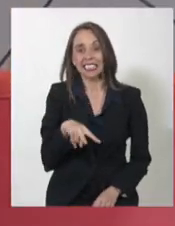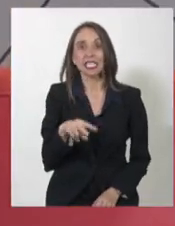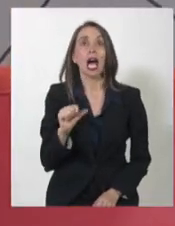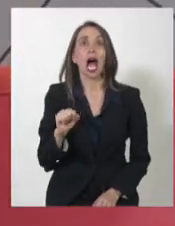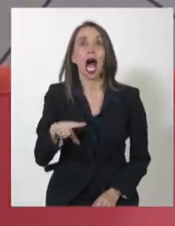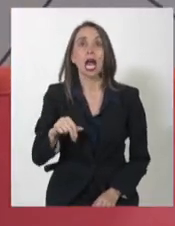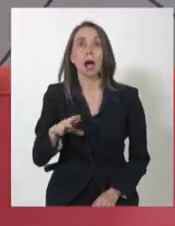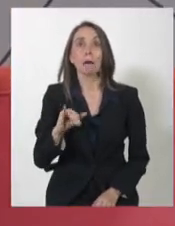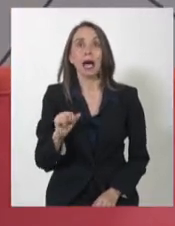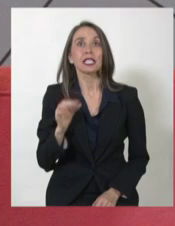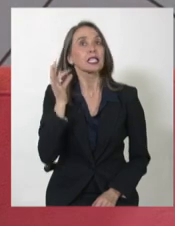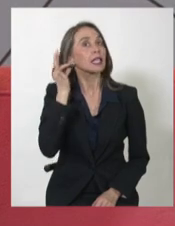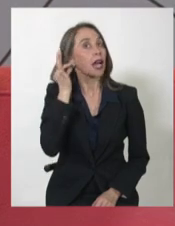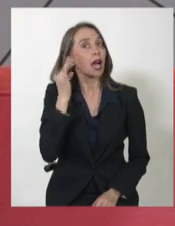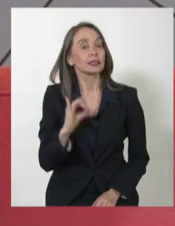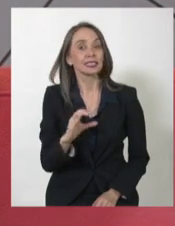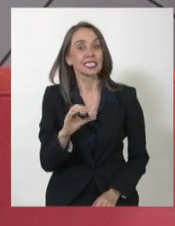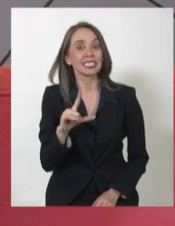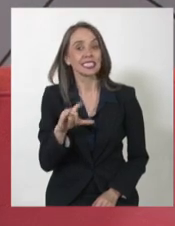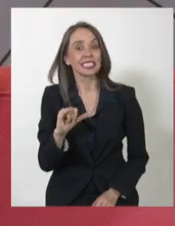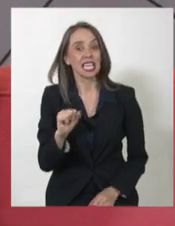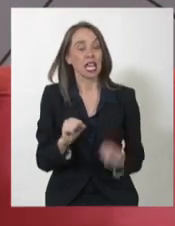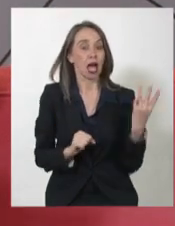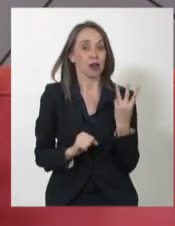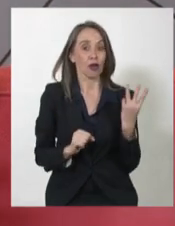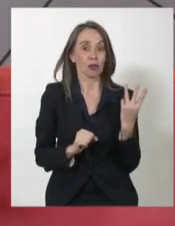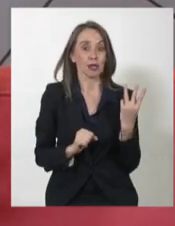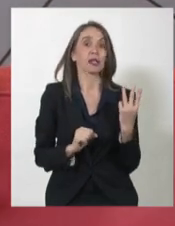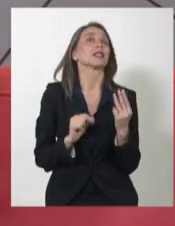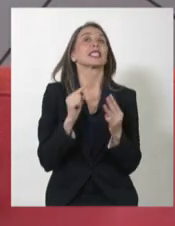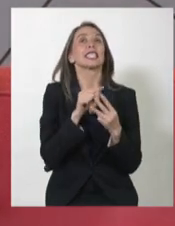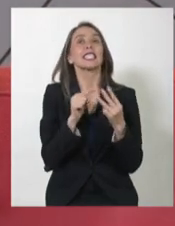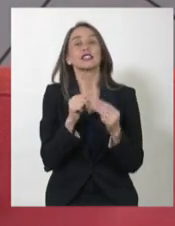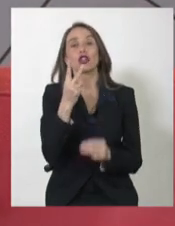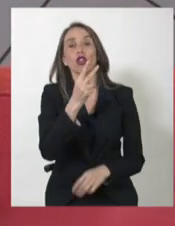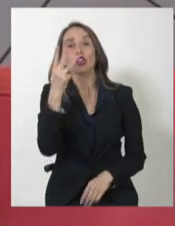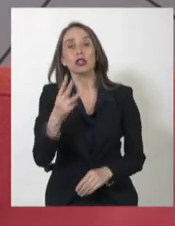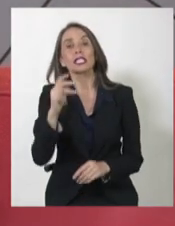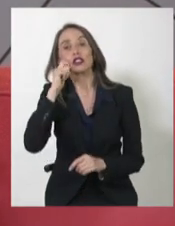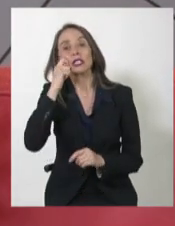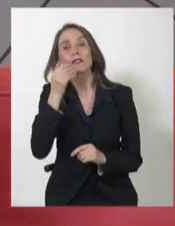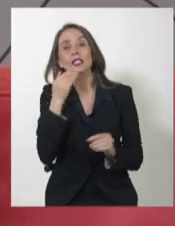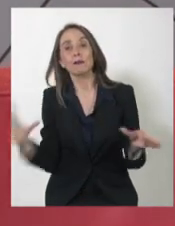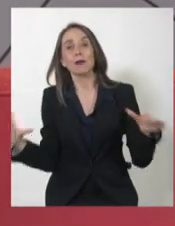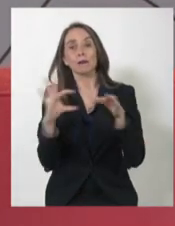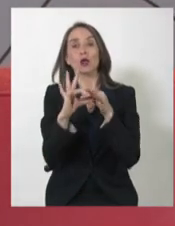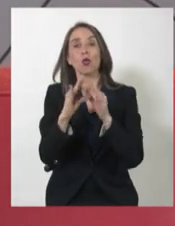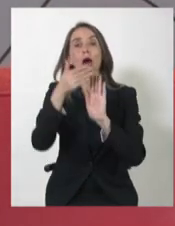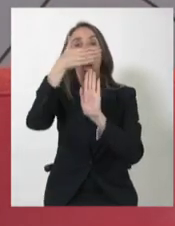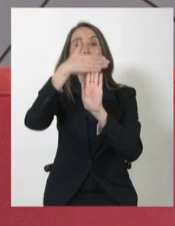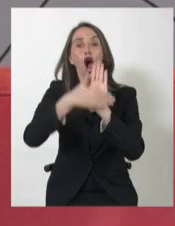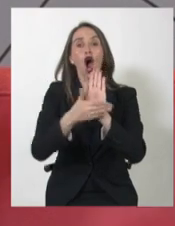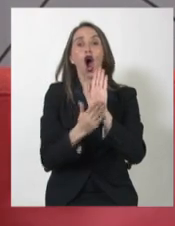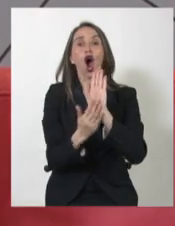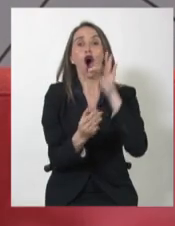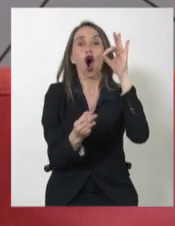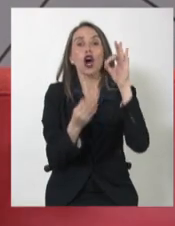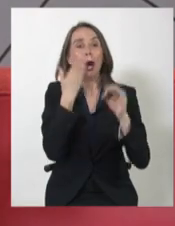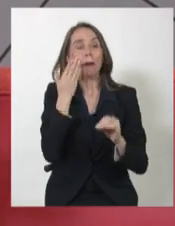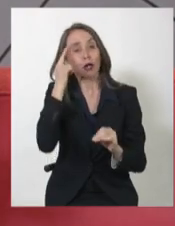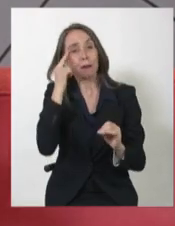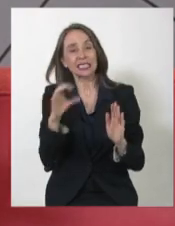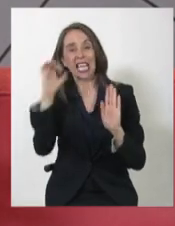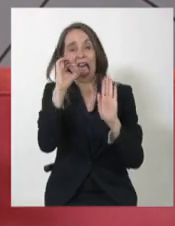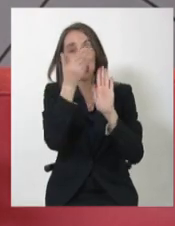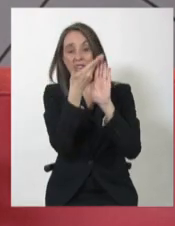bueno, y también Cecilia, debe entenderse en relación con la hoja en blanco. Y la hoja en blanco no es la nada,